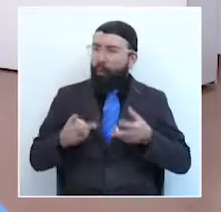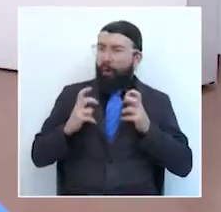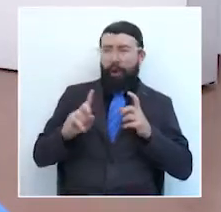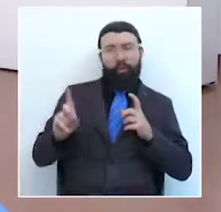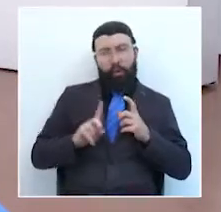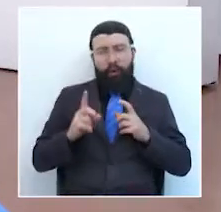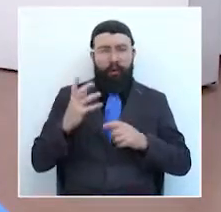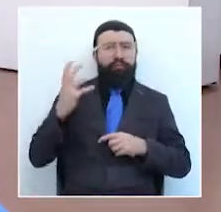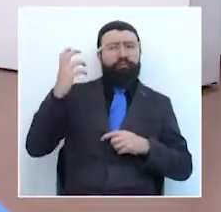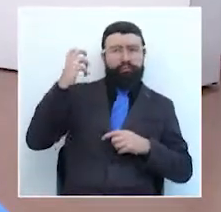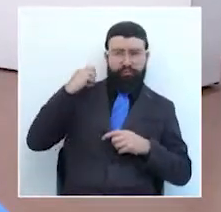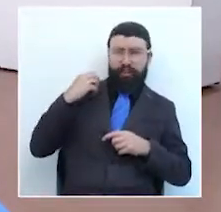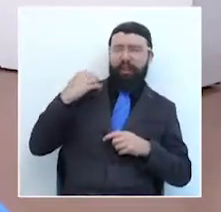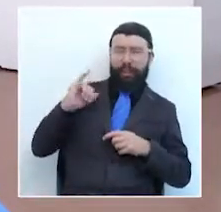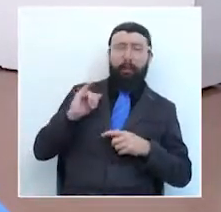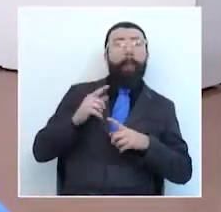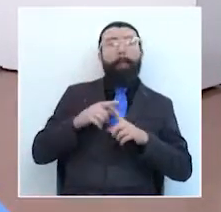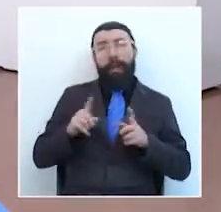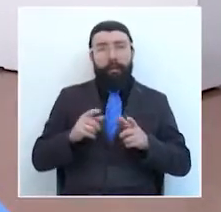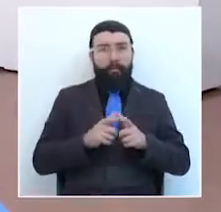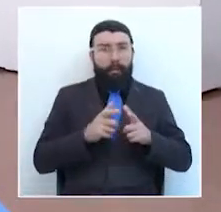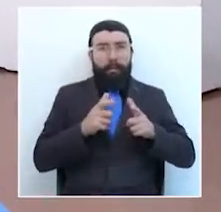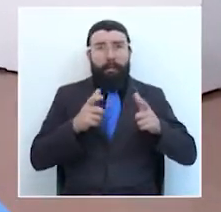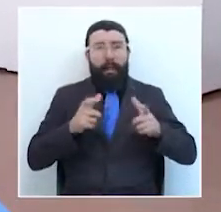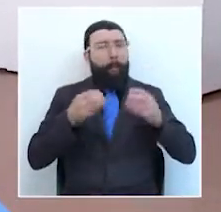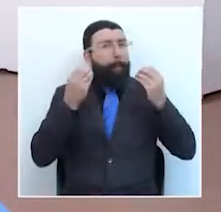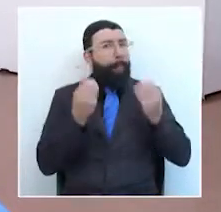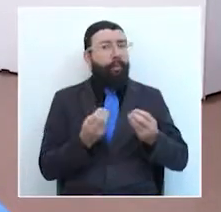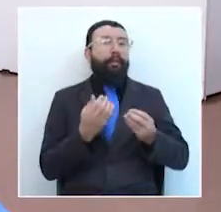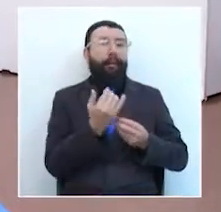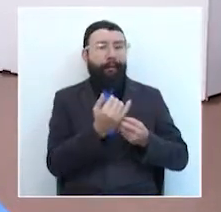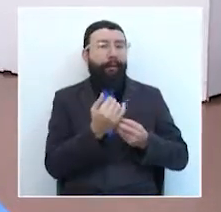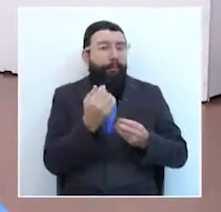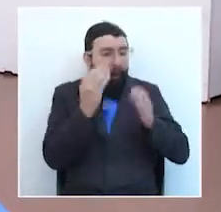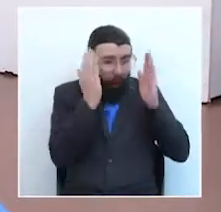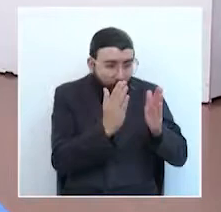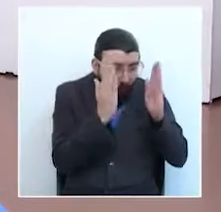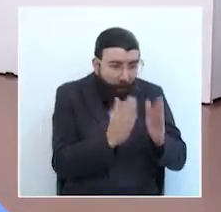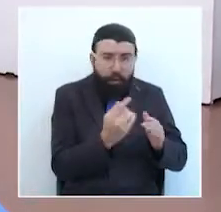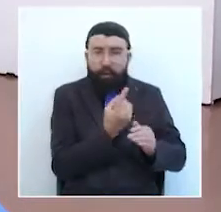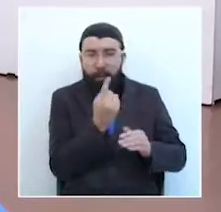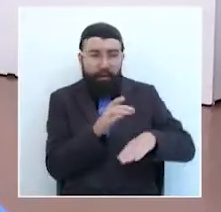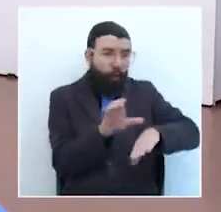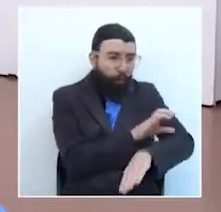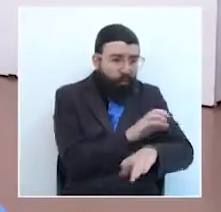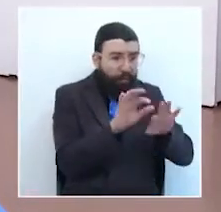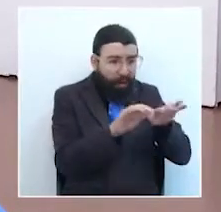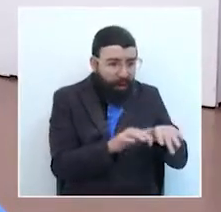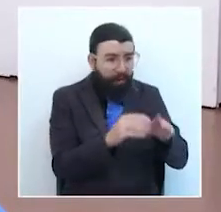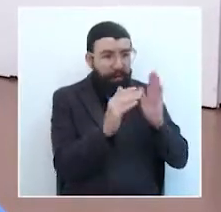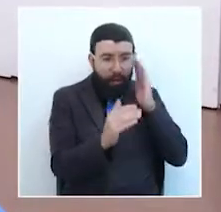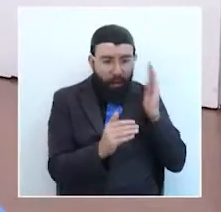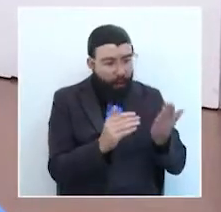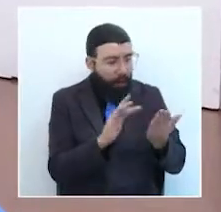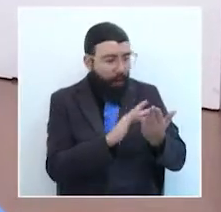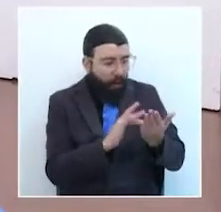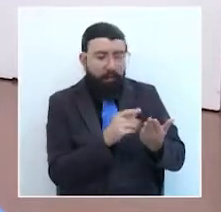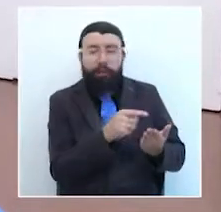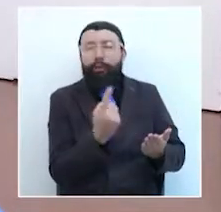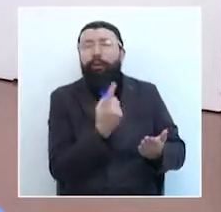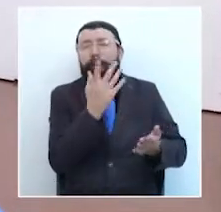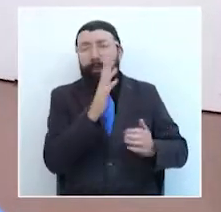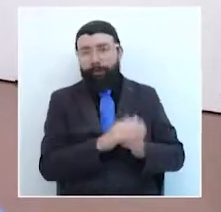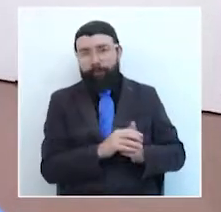ya pues viene existiendo su unión que viene en incremento viene mi corazón y todas las bueno todas las personas tenemos miedos